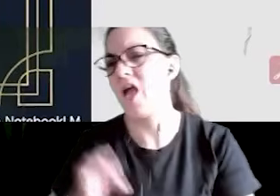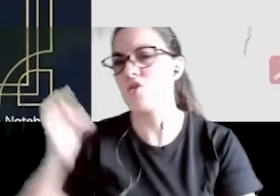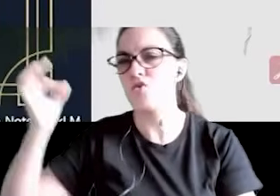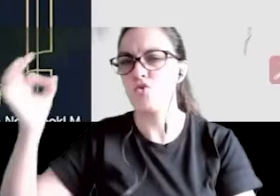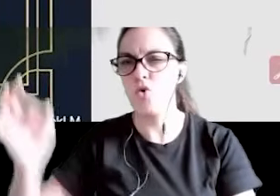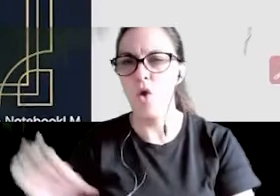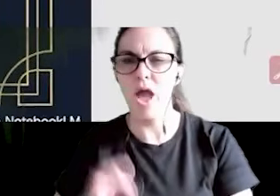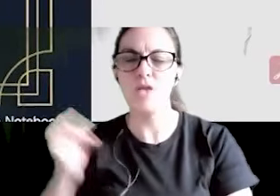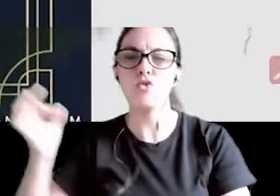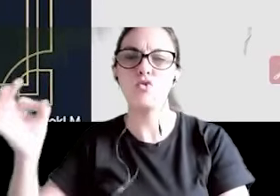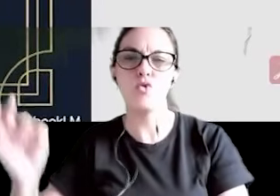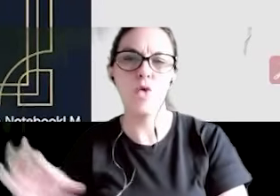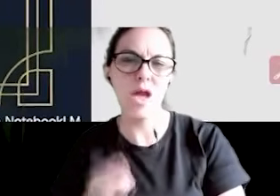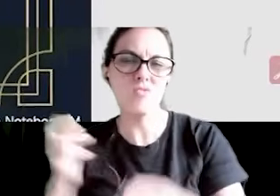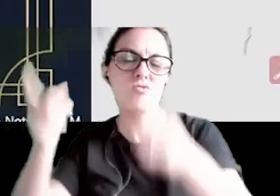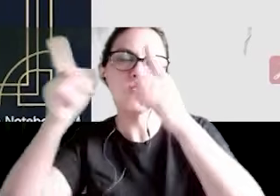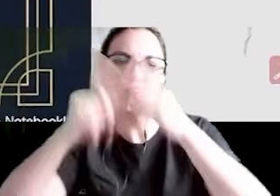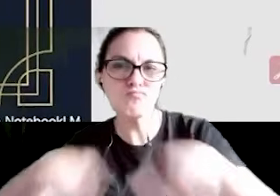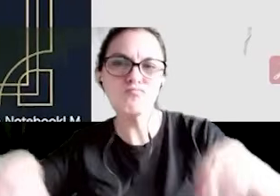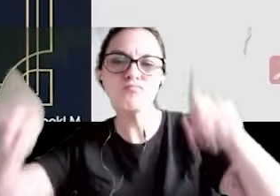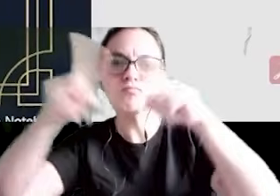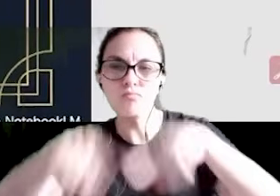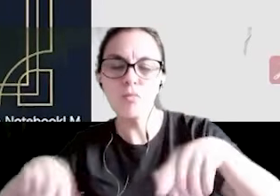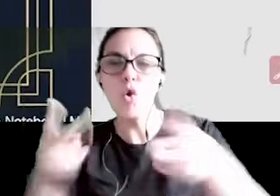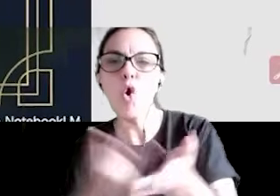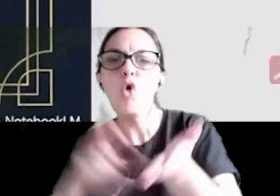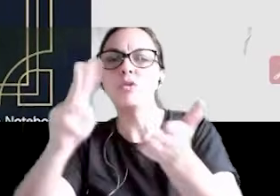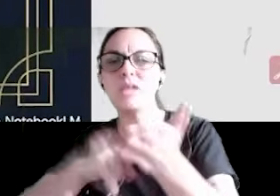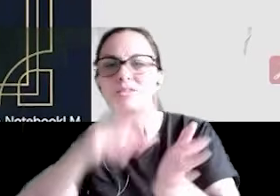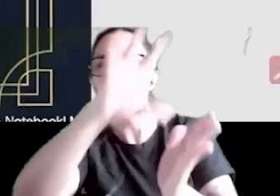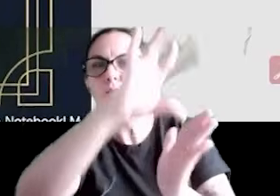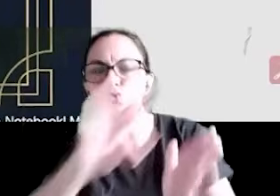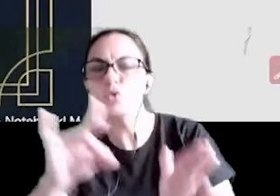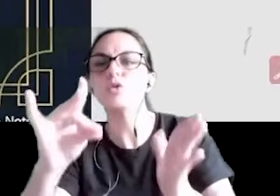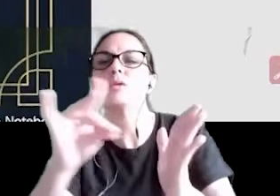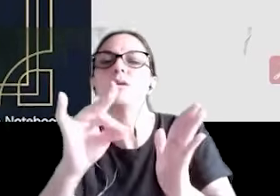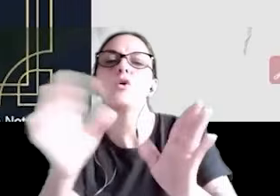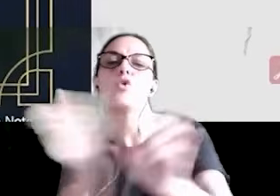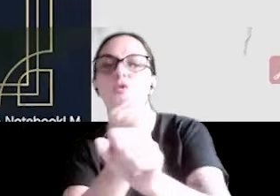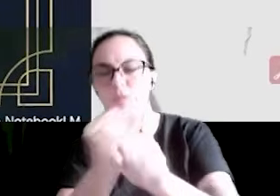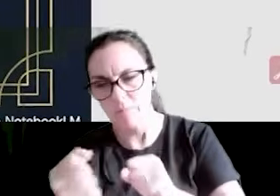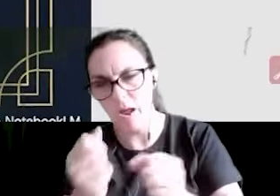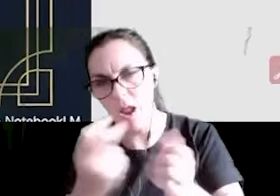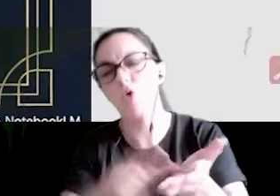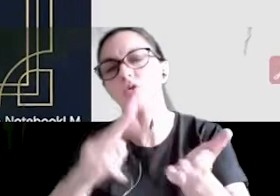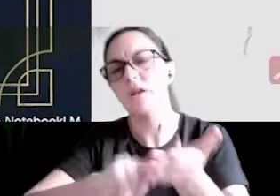optar. Va a tener que revalidar esa opción, eh,